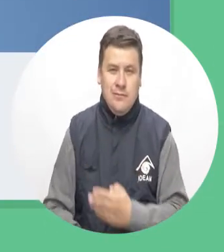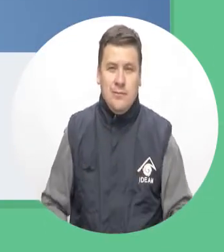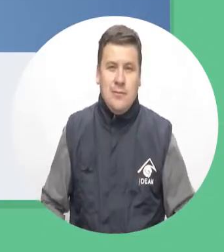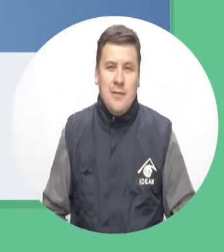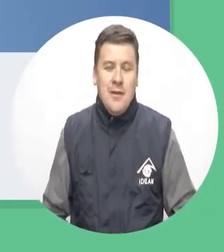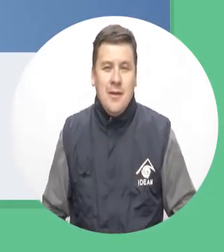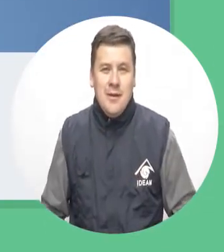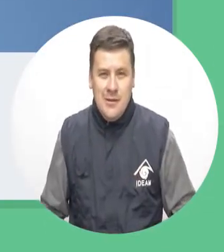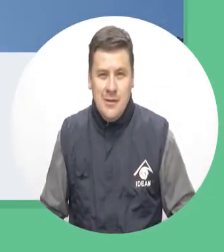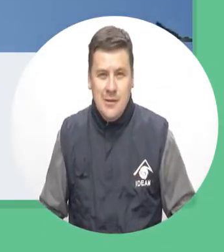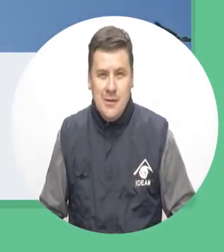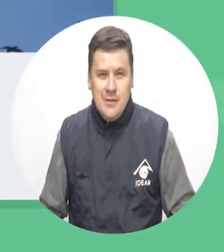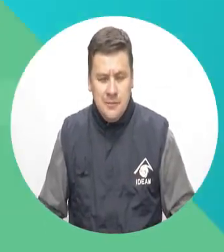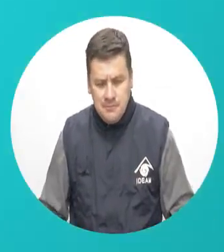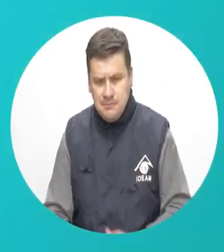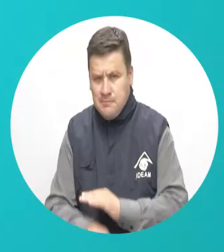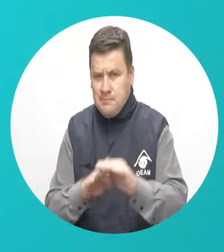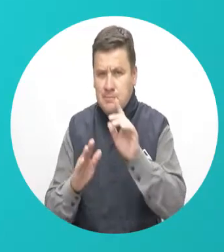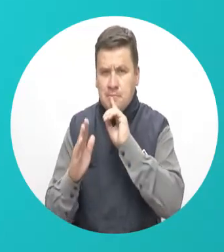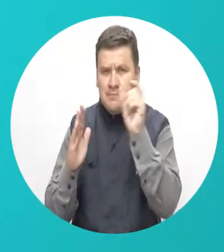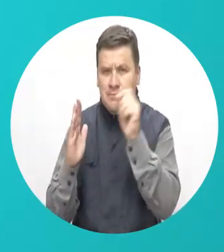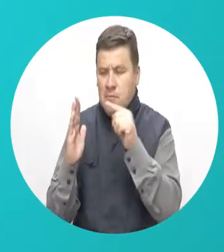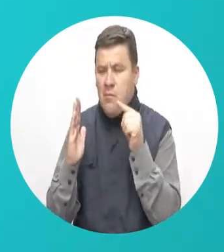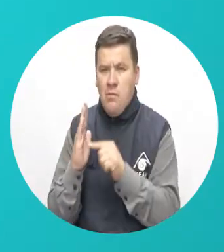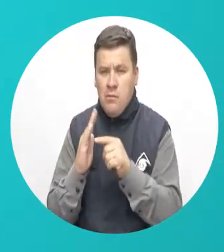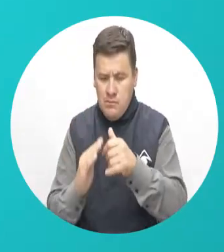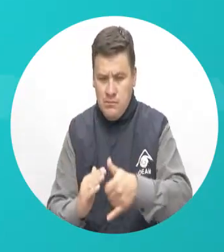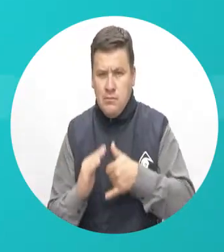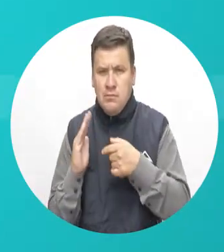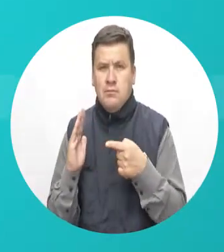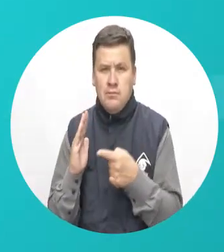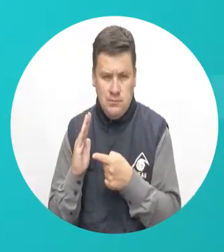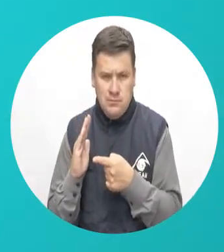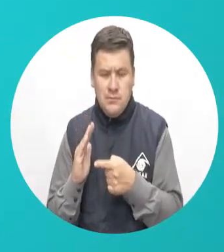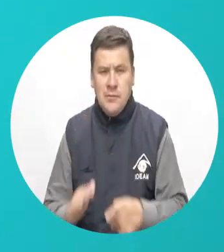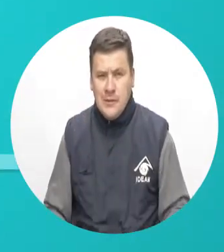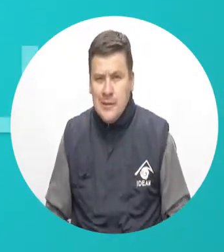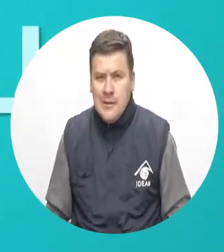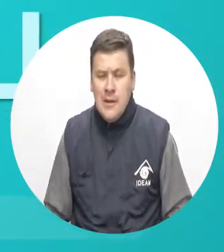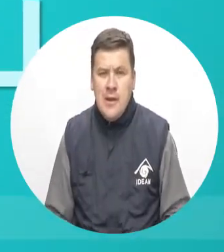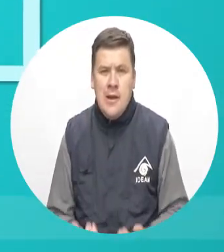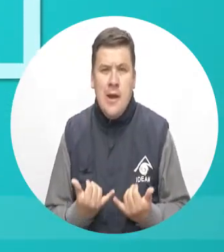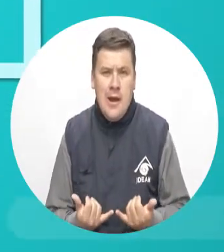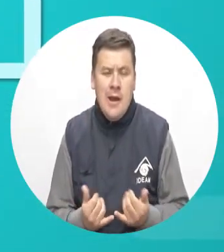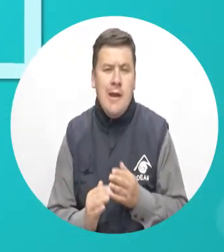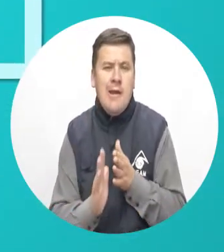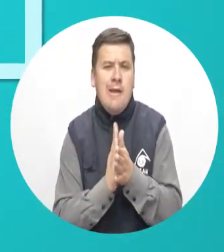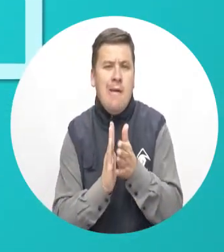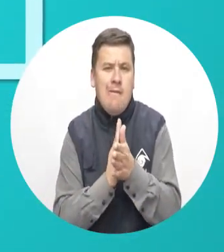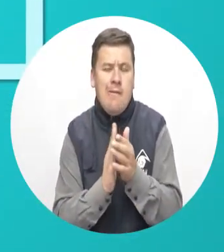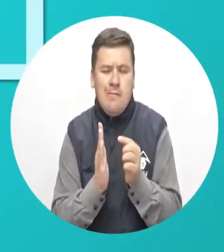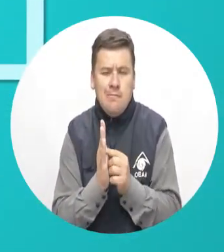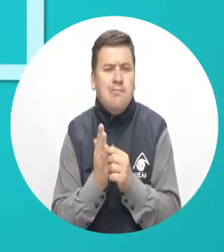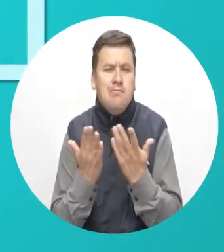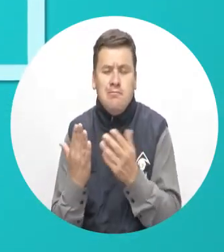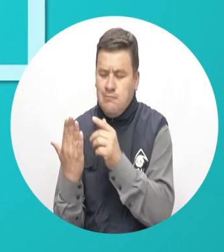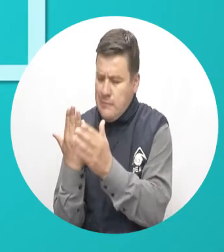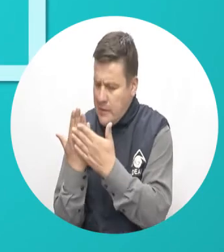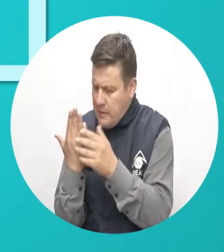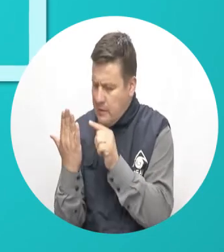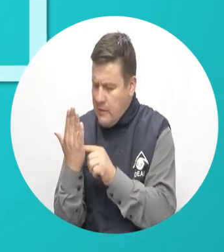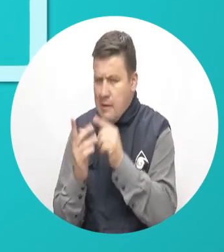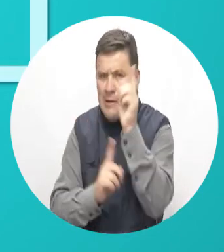.ideam.gov.co. Te invitamos a consultar la aplicación Mi Pronóstico del IDEAM. Ahora con información sobre